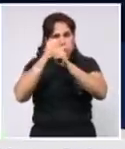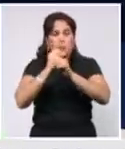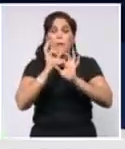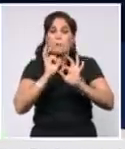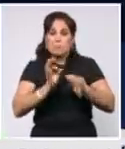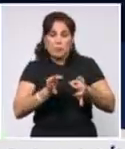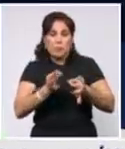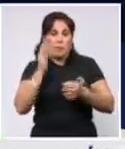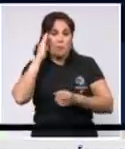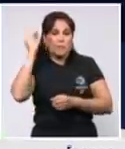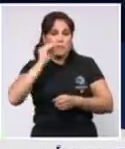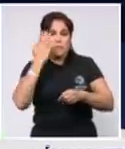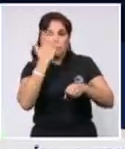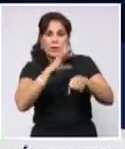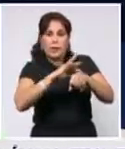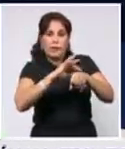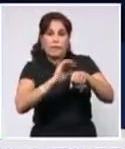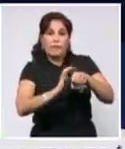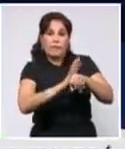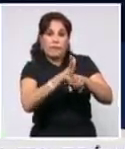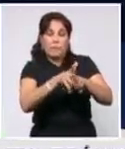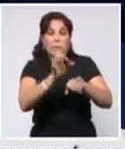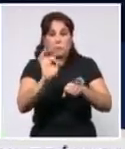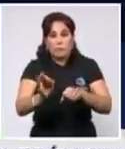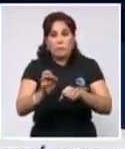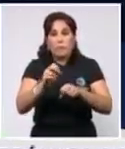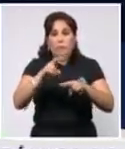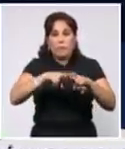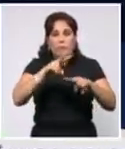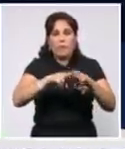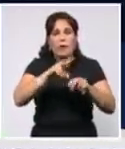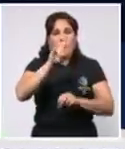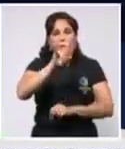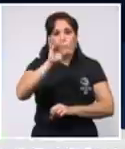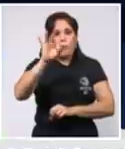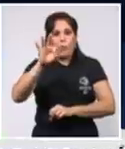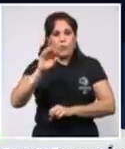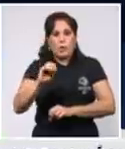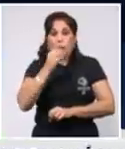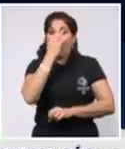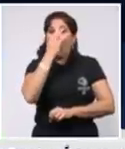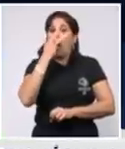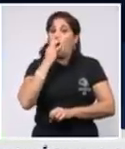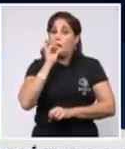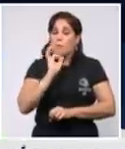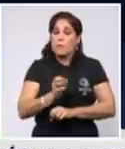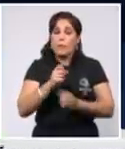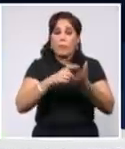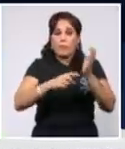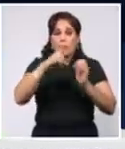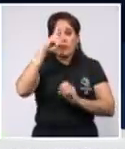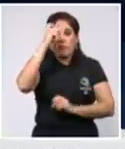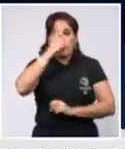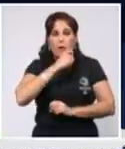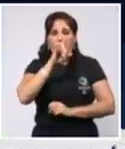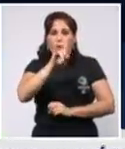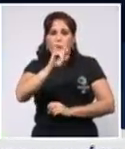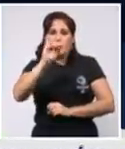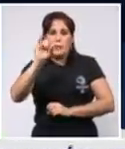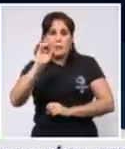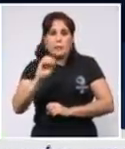Epidemiología y Microbiología de La Habana, 980, de Villa Clara